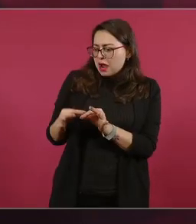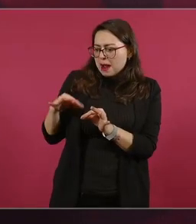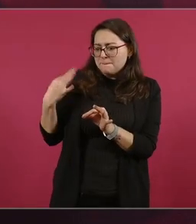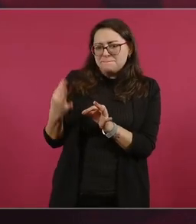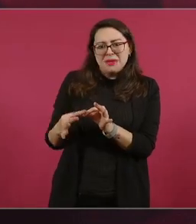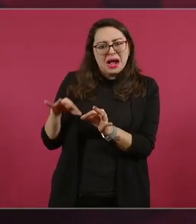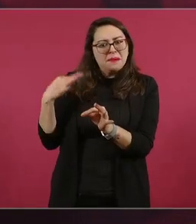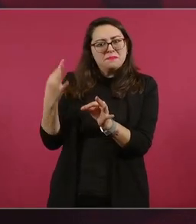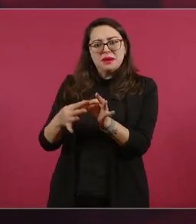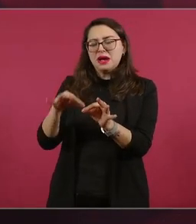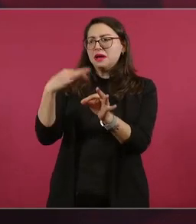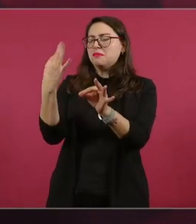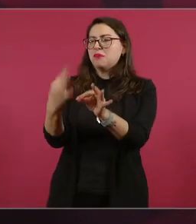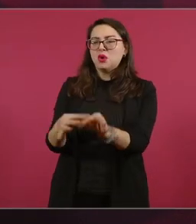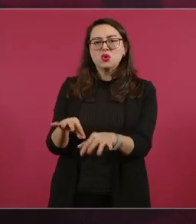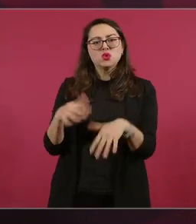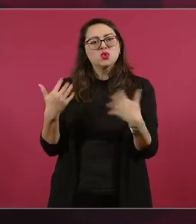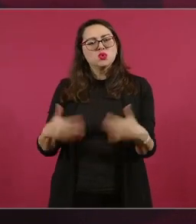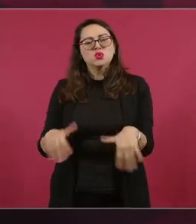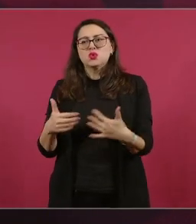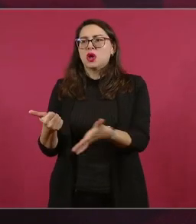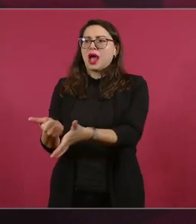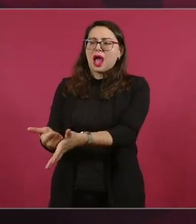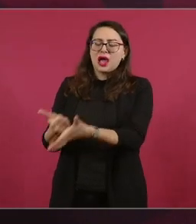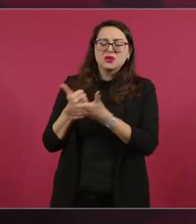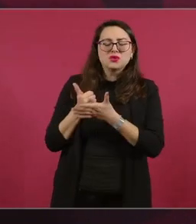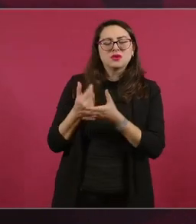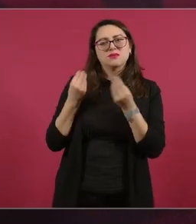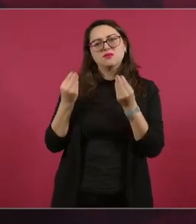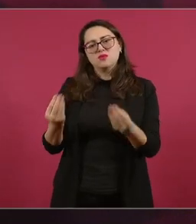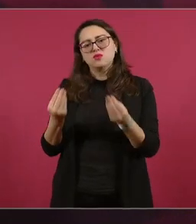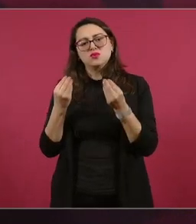ayudando en la entrega de enseres domésticos.